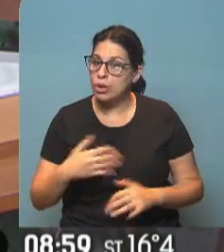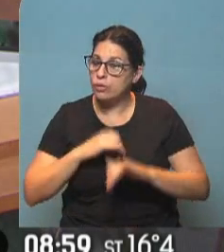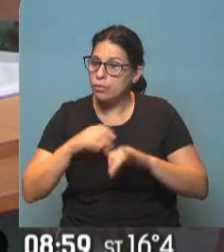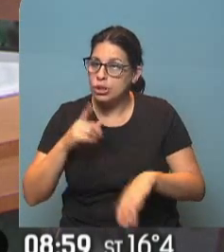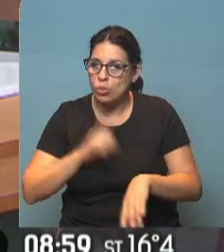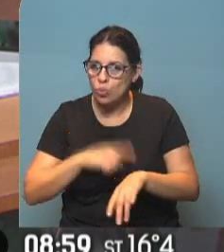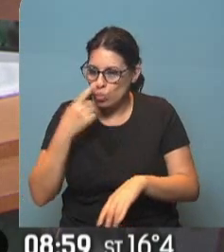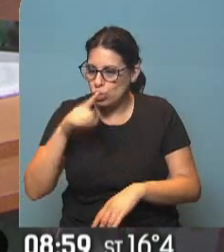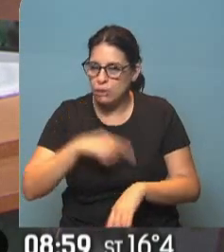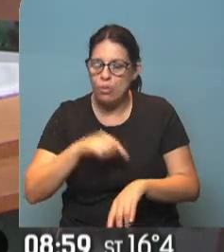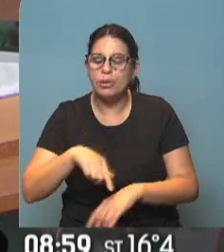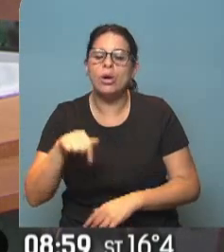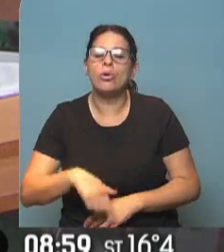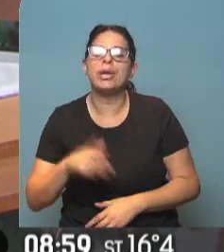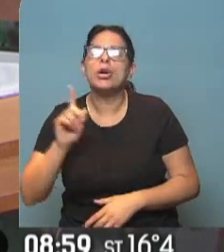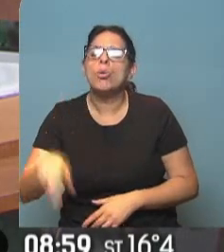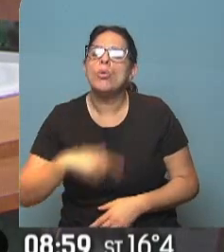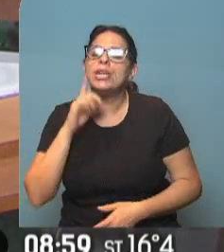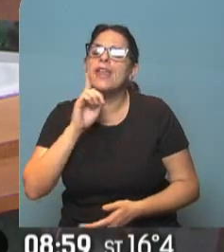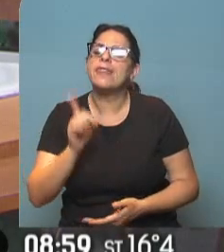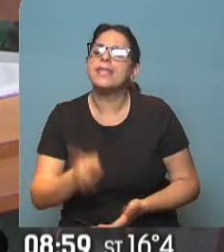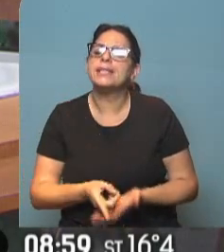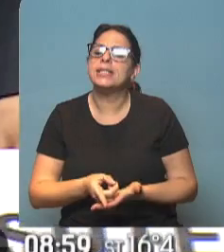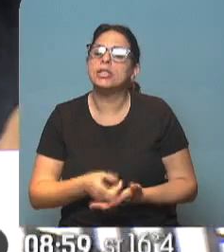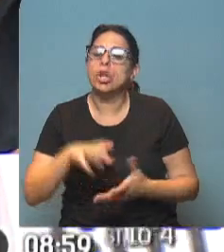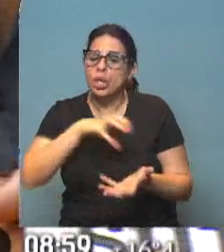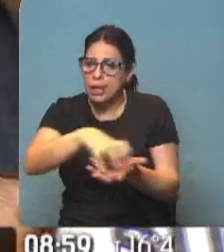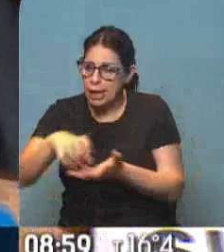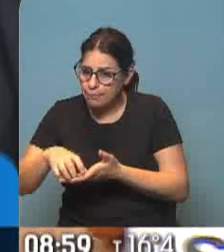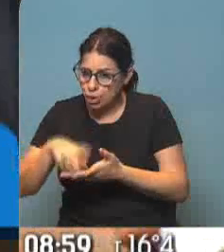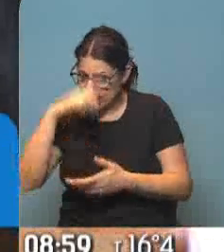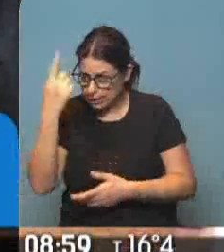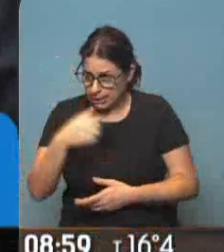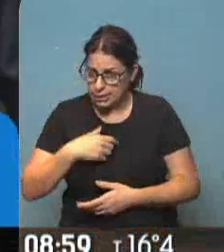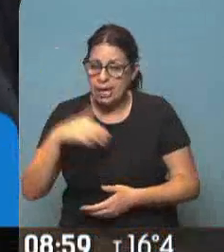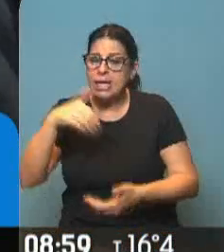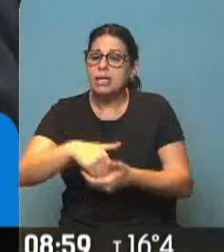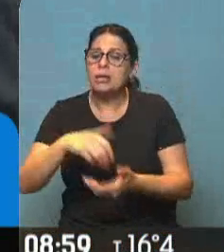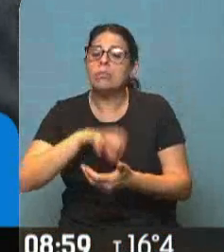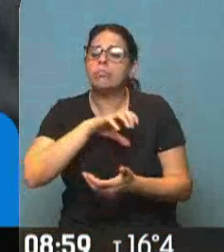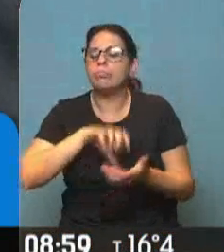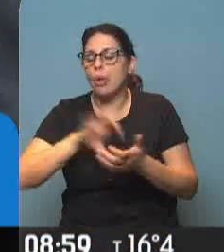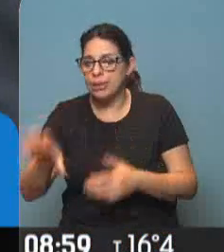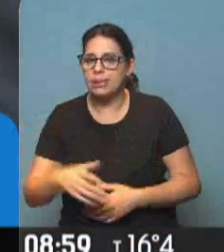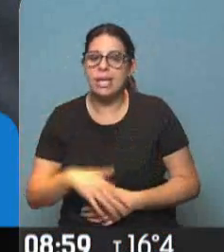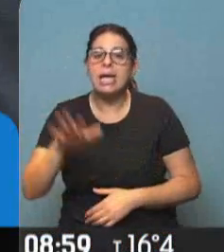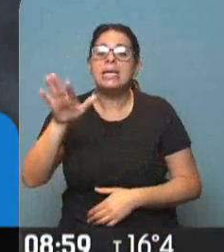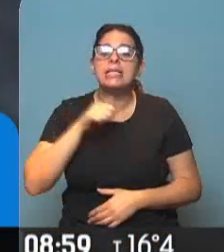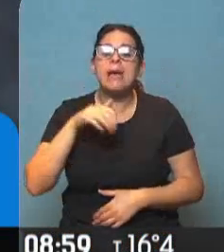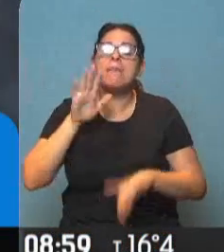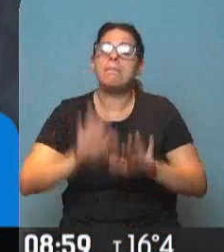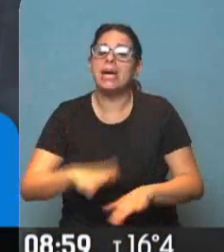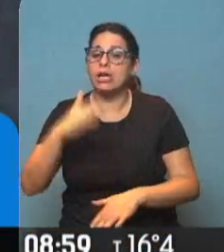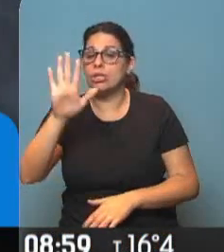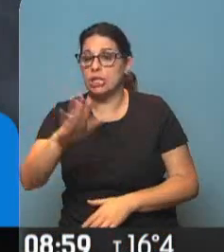información de último momento tiene que ver con la decisión de los gremios estatales nucleados en la provincia de Buenos Aires. Llamaron a un paro para el